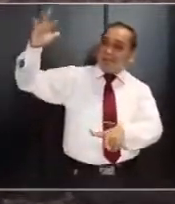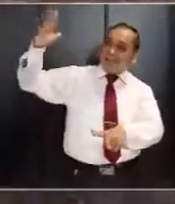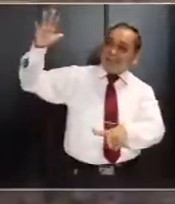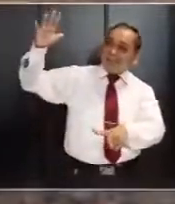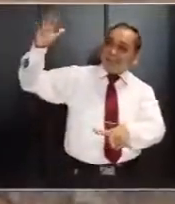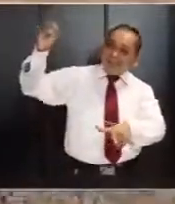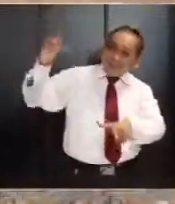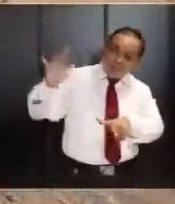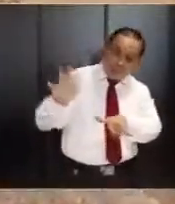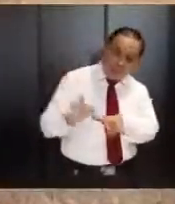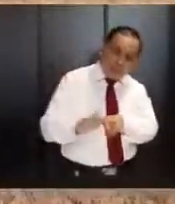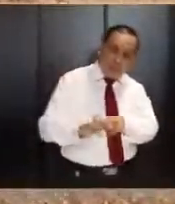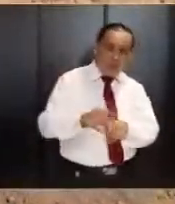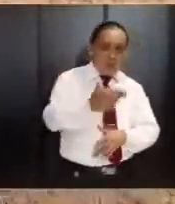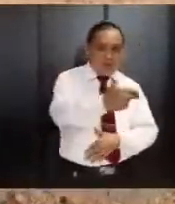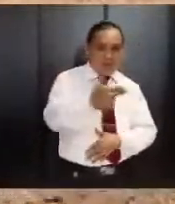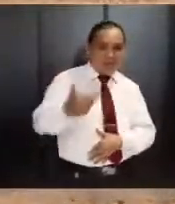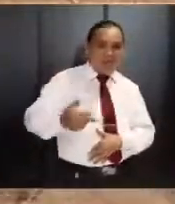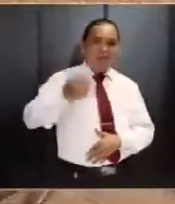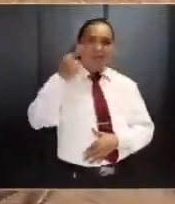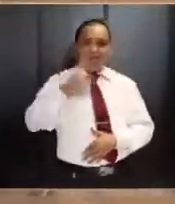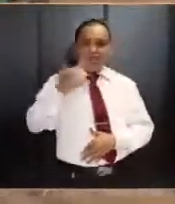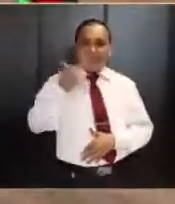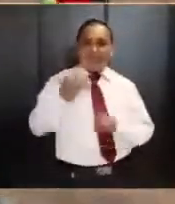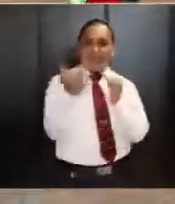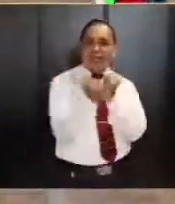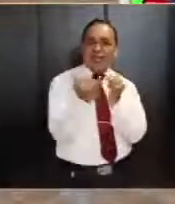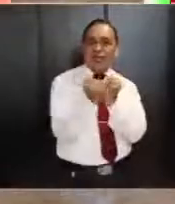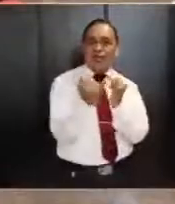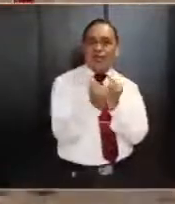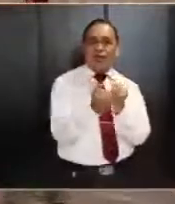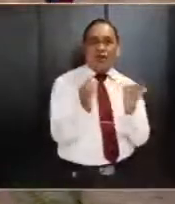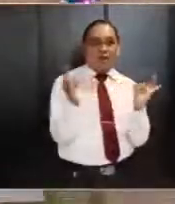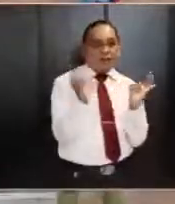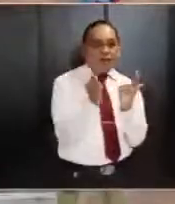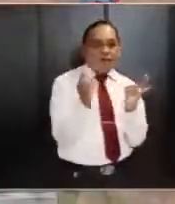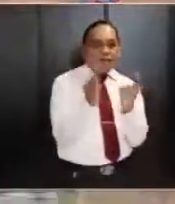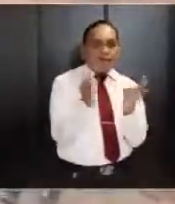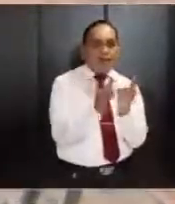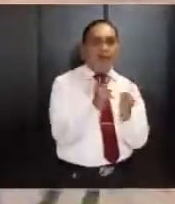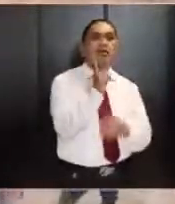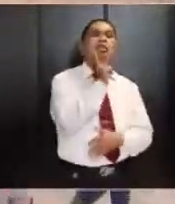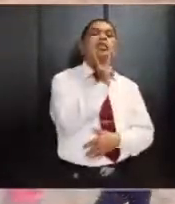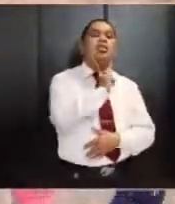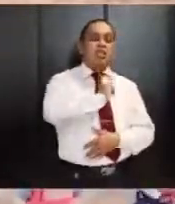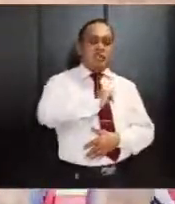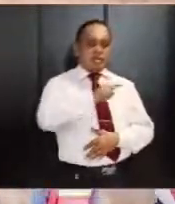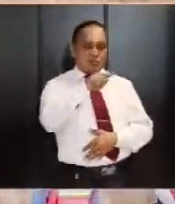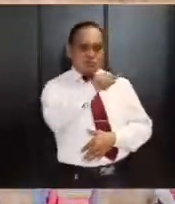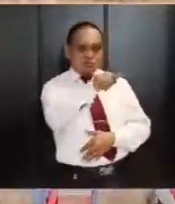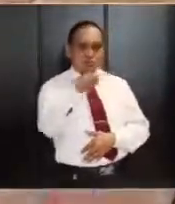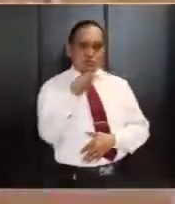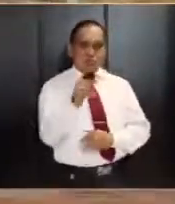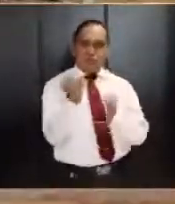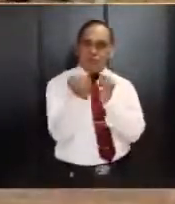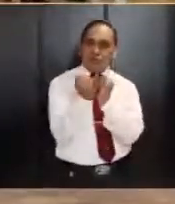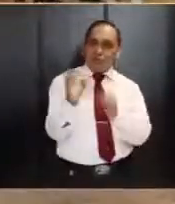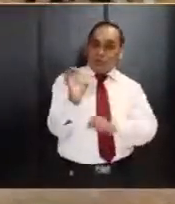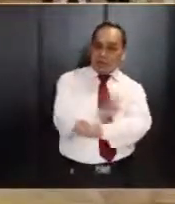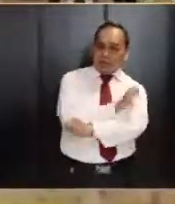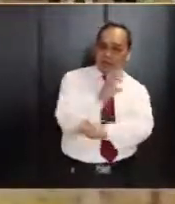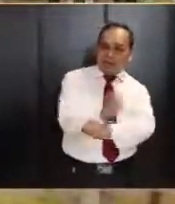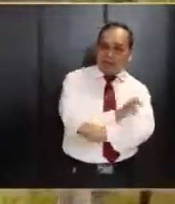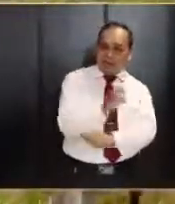en restaurantes, en hoteles, en congeladoras, en empresas petroleras, empresas de alto consumo de demanda